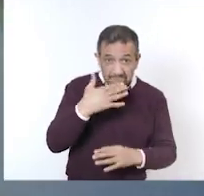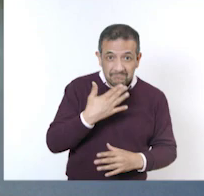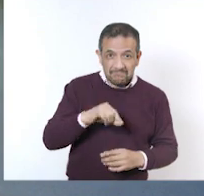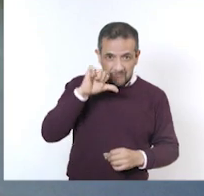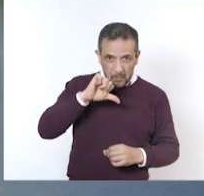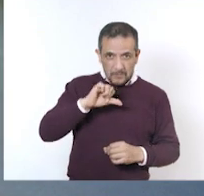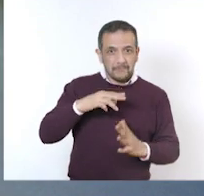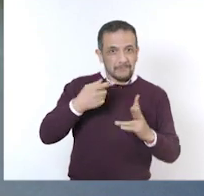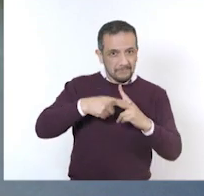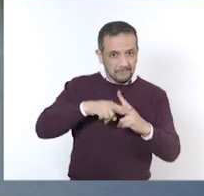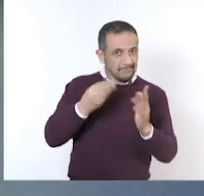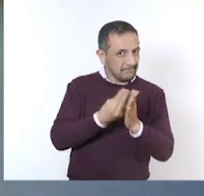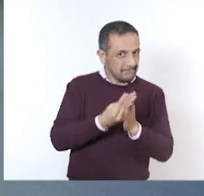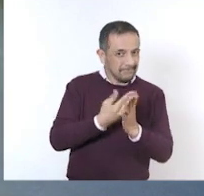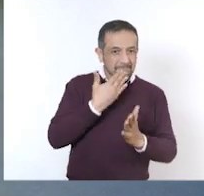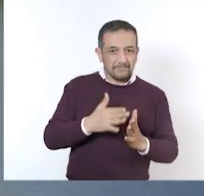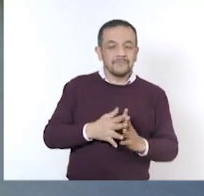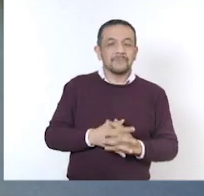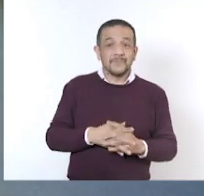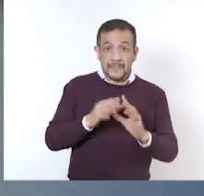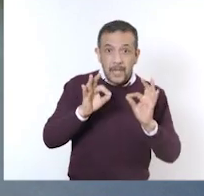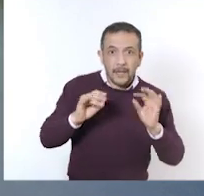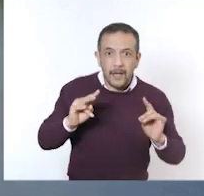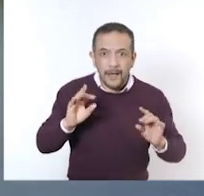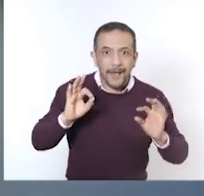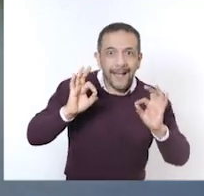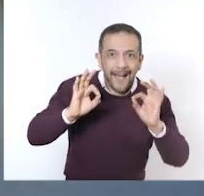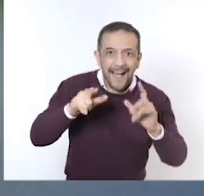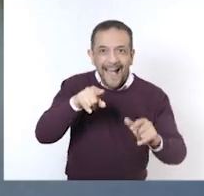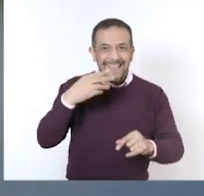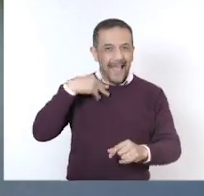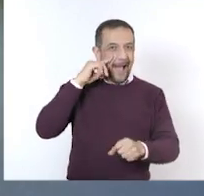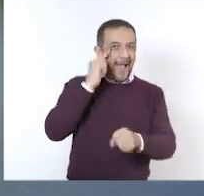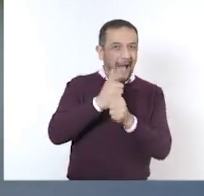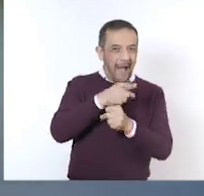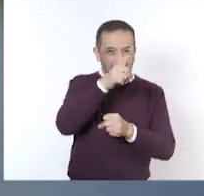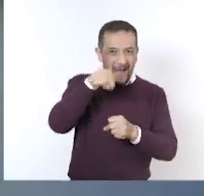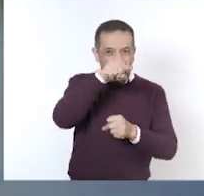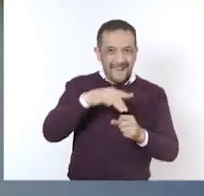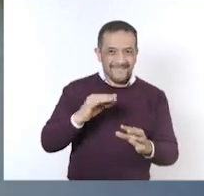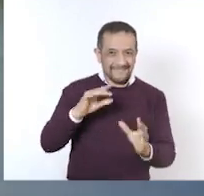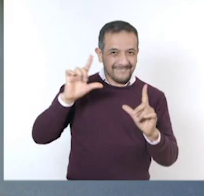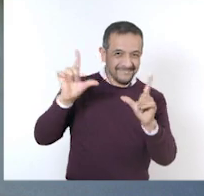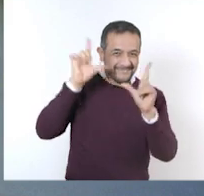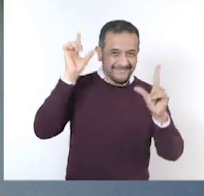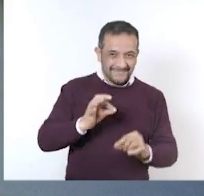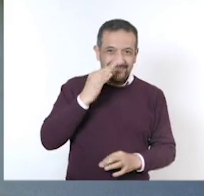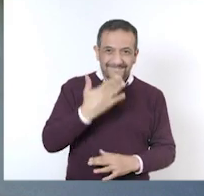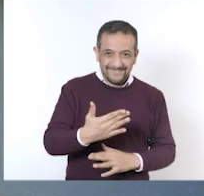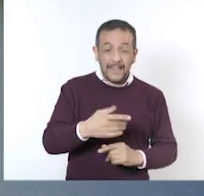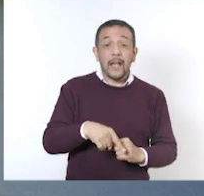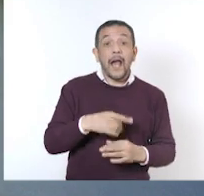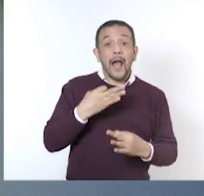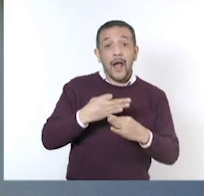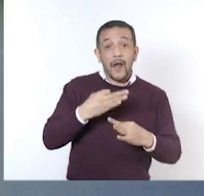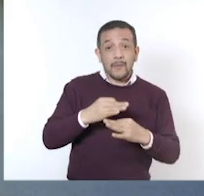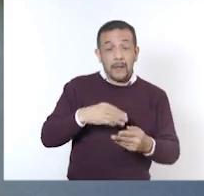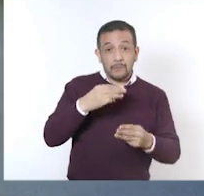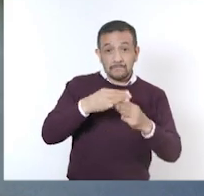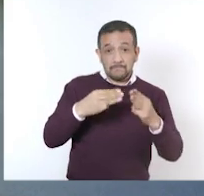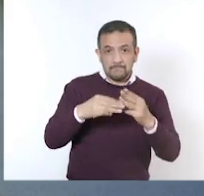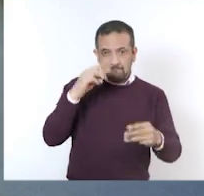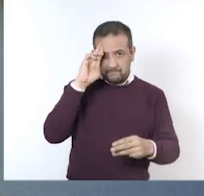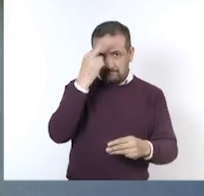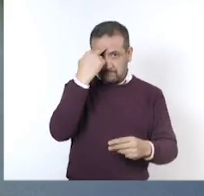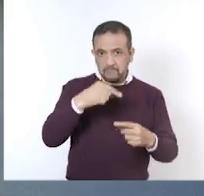para iniciar la sesión del día de hoy? Ya, mira, ya están listos. A ver, ya están, ¿sí? Ya están. Ya sé que están listos. Antes de iniciar, vamos a recordar